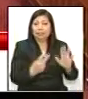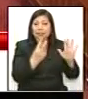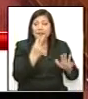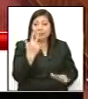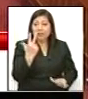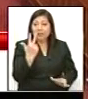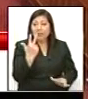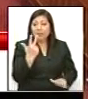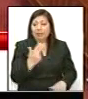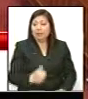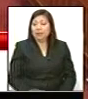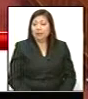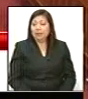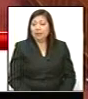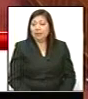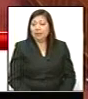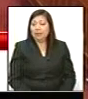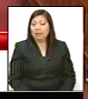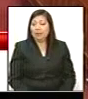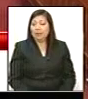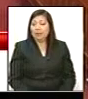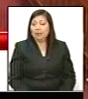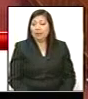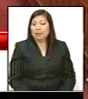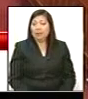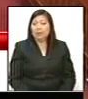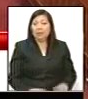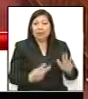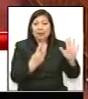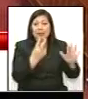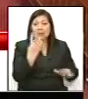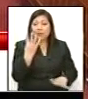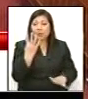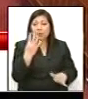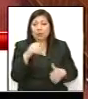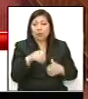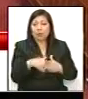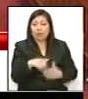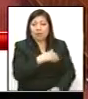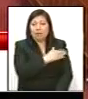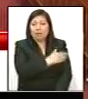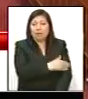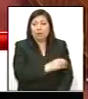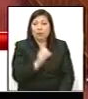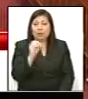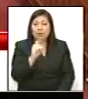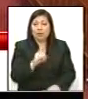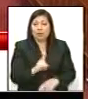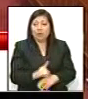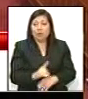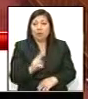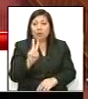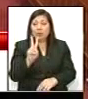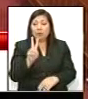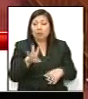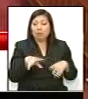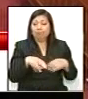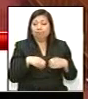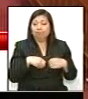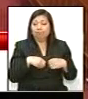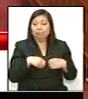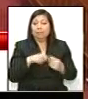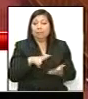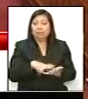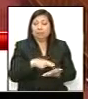73, Letona, Verde. 74 votos a favor, 0 en contra, 2 abstenciones. Ha